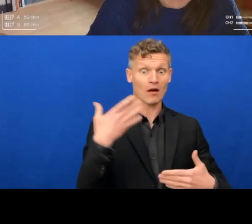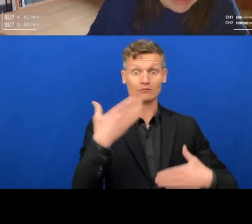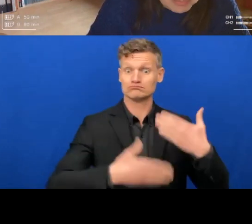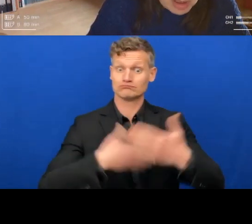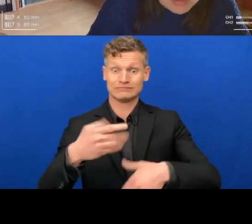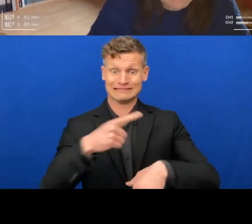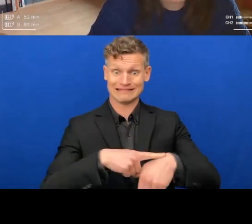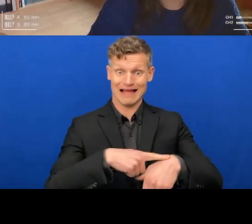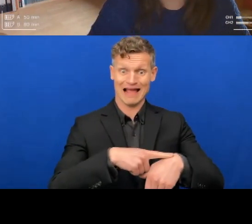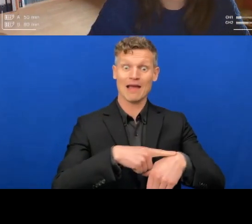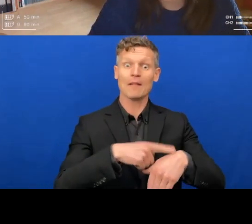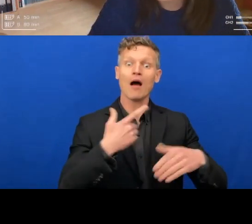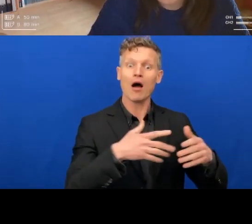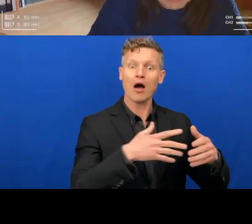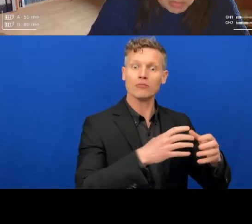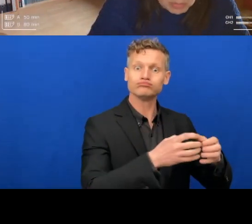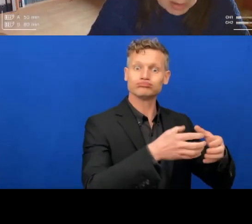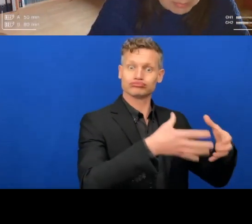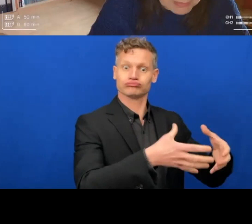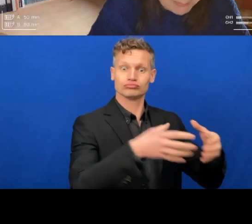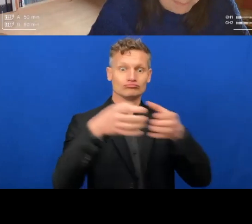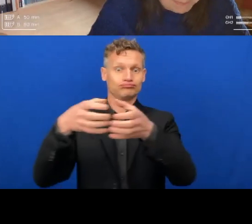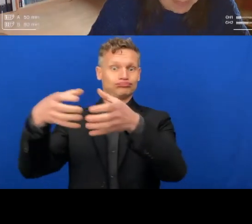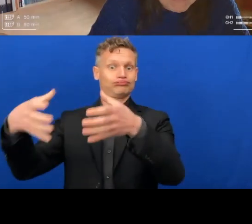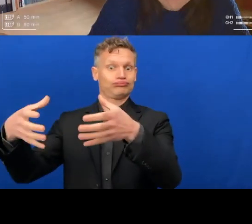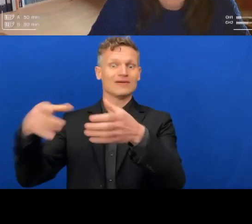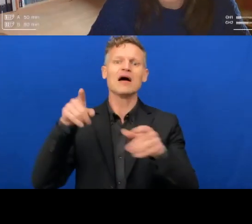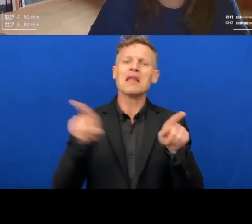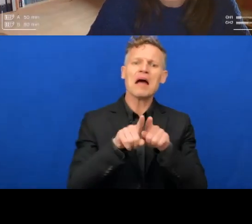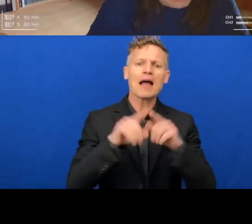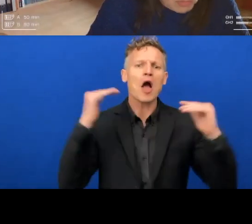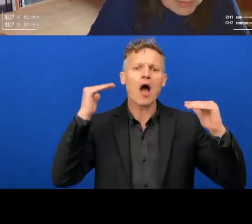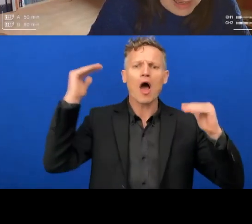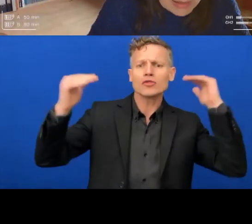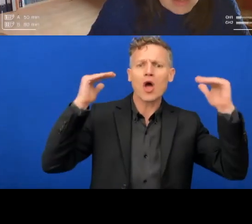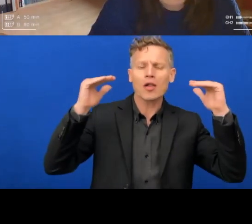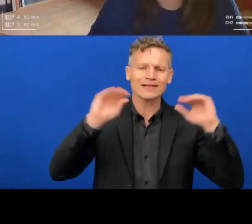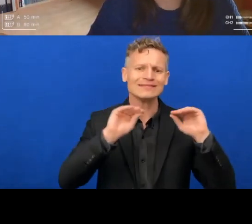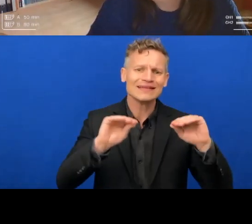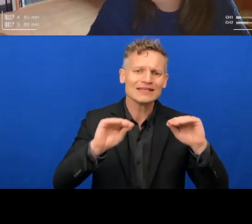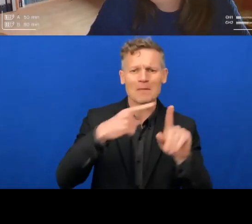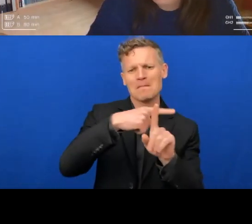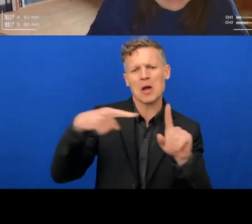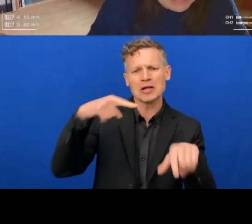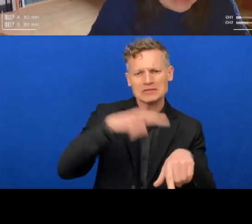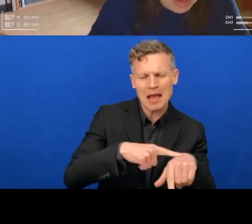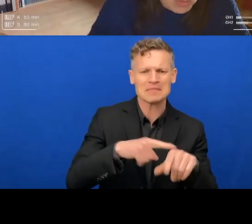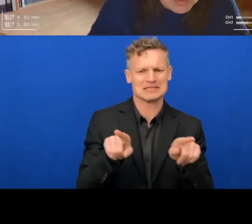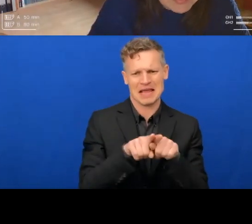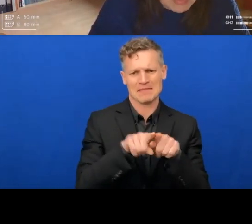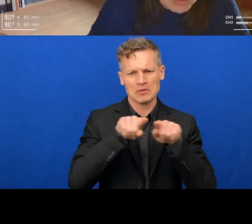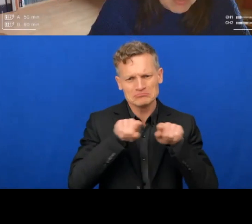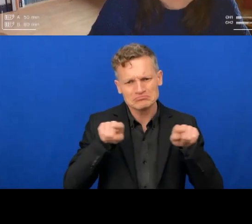parte del Centro para Educación de los Adultos, pero quedaron como programas vocacionales. Y